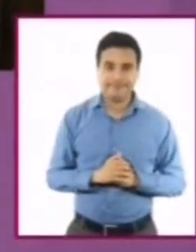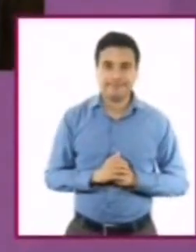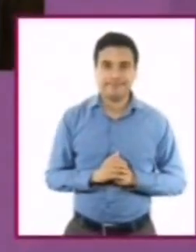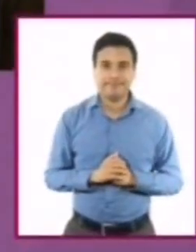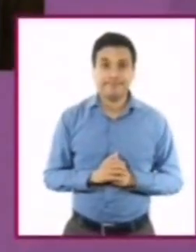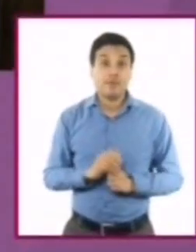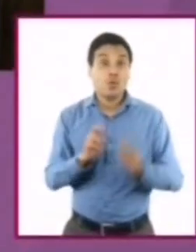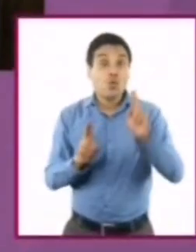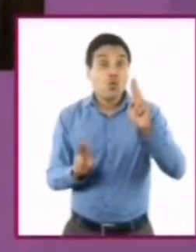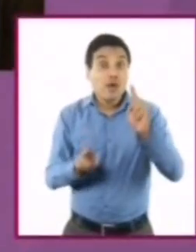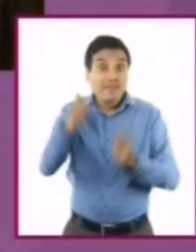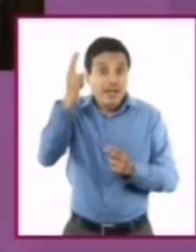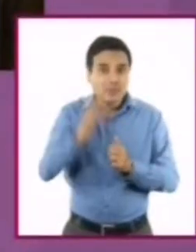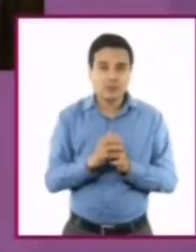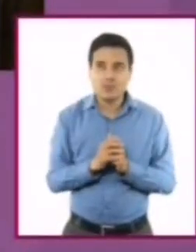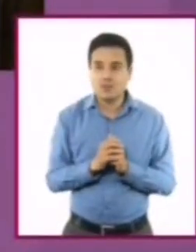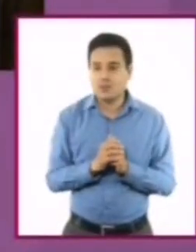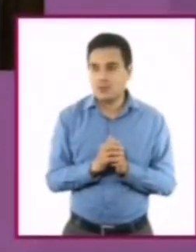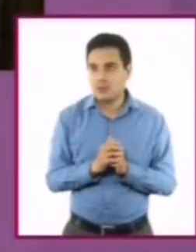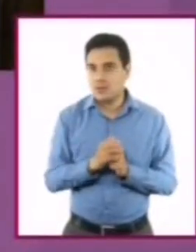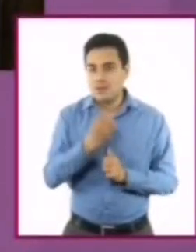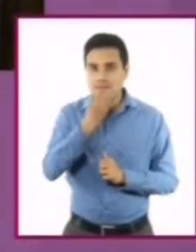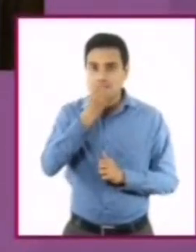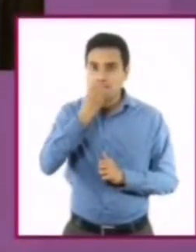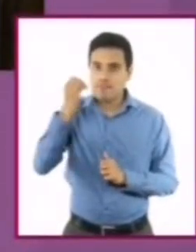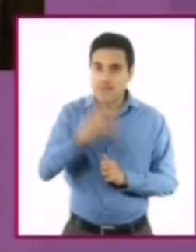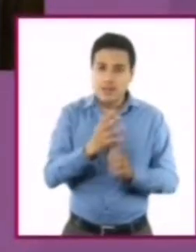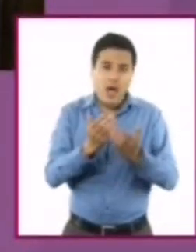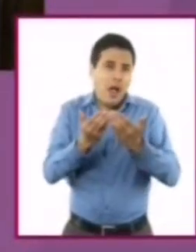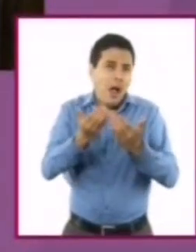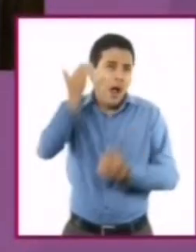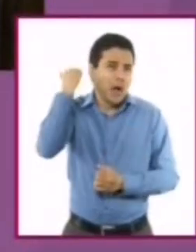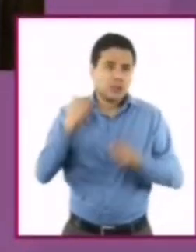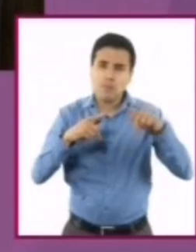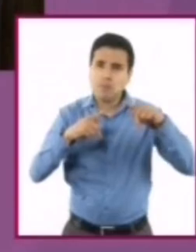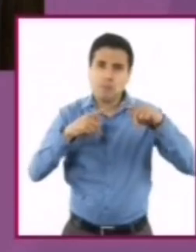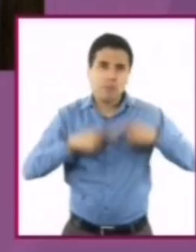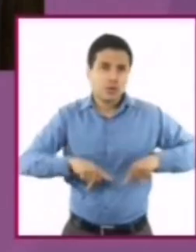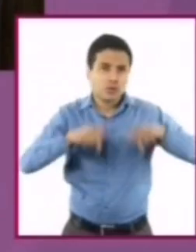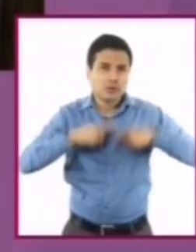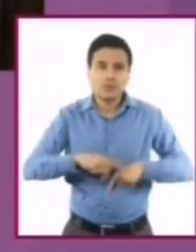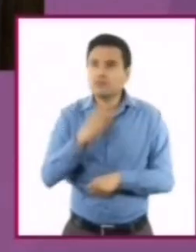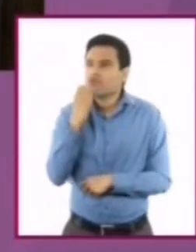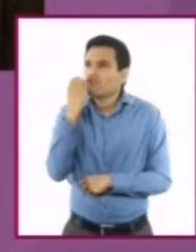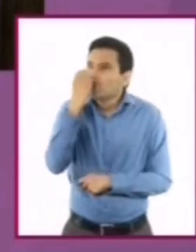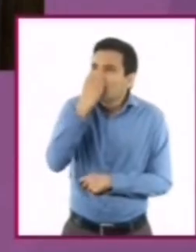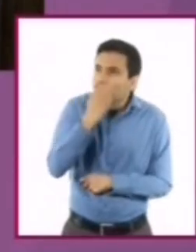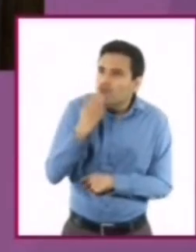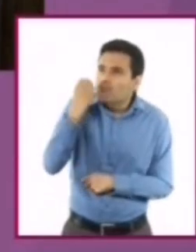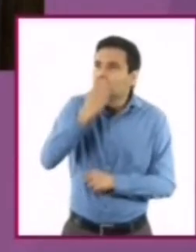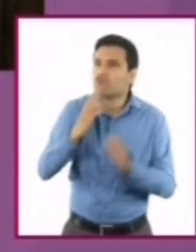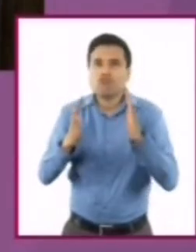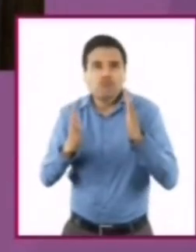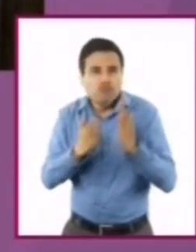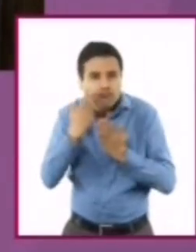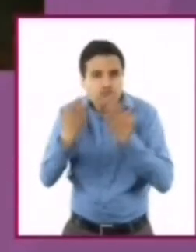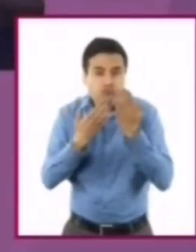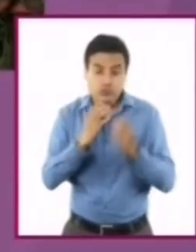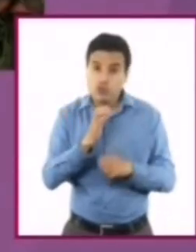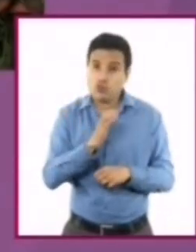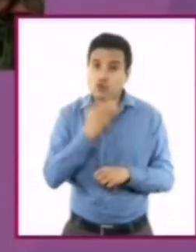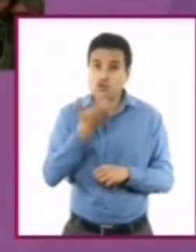El universo es asombroso. Desde tiempos remotos, los seres humanos lo hemos observado y estudiado para descifrar sus